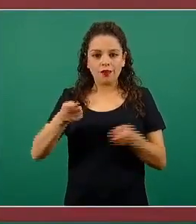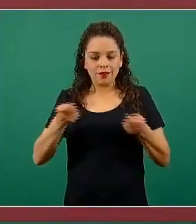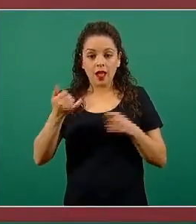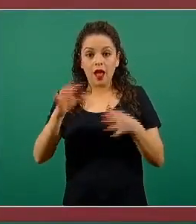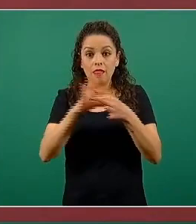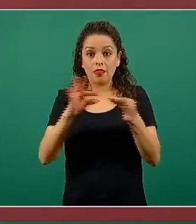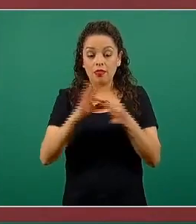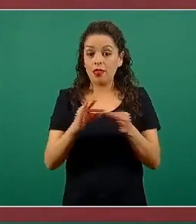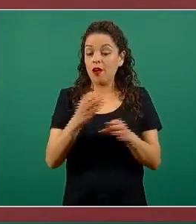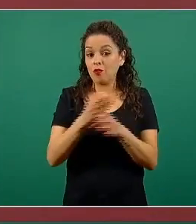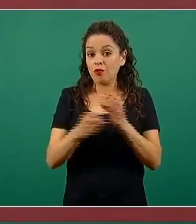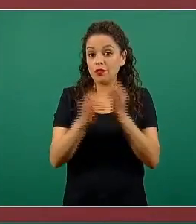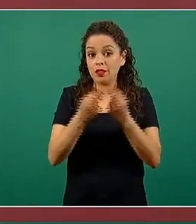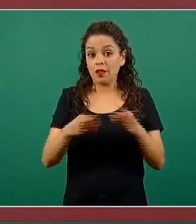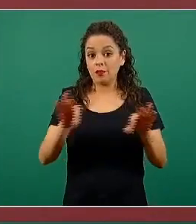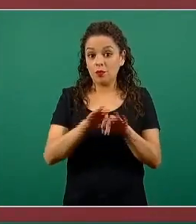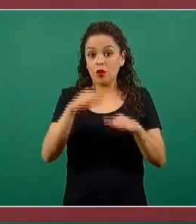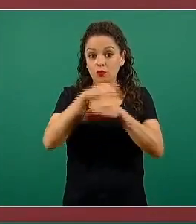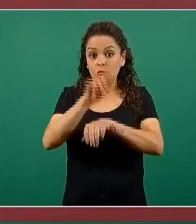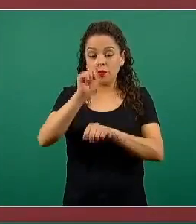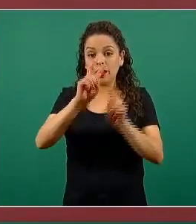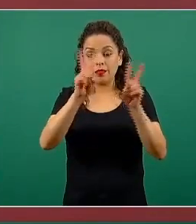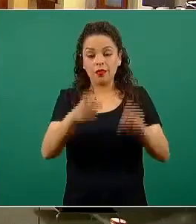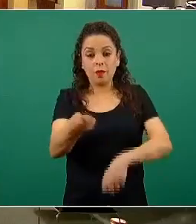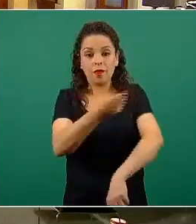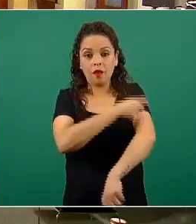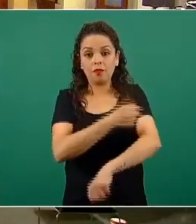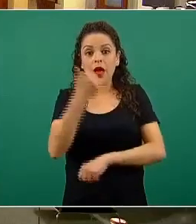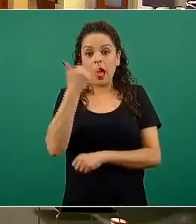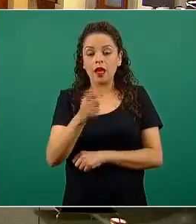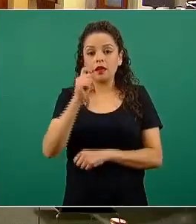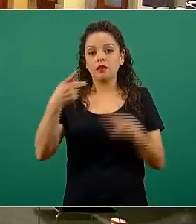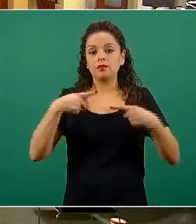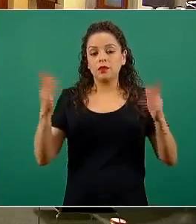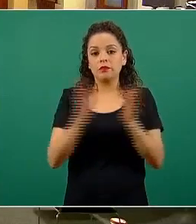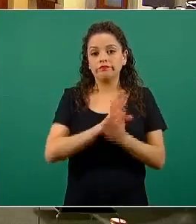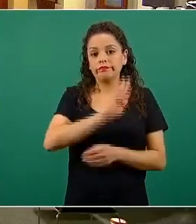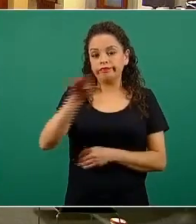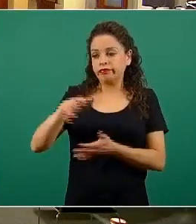este operativo, de la vacunación y del tema de mortalidad en